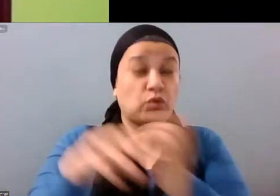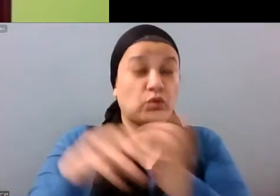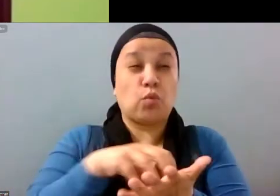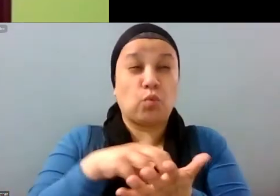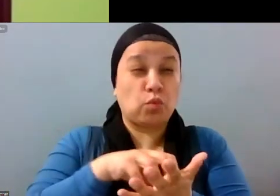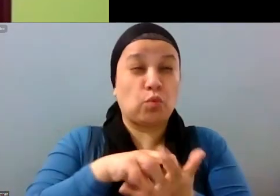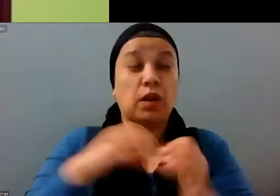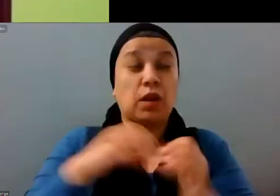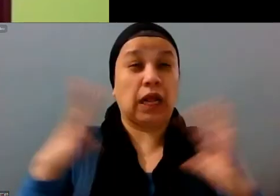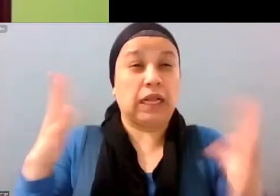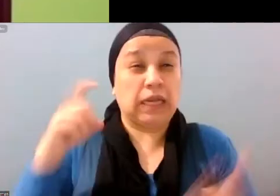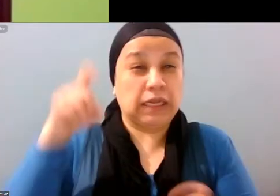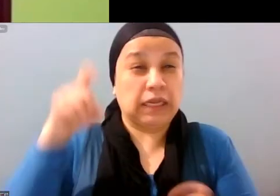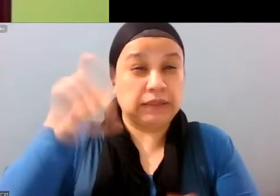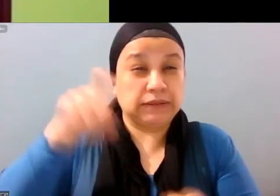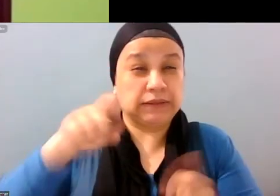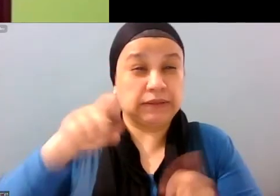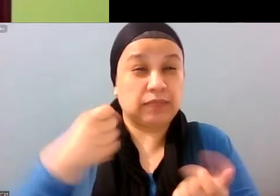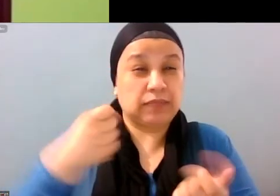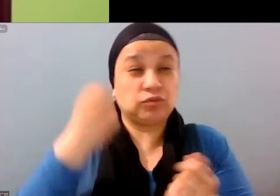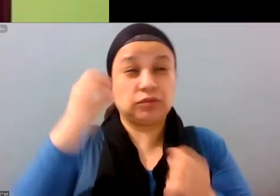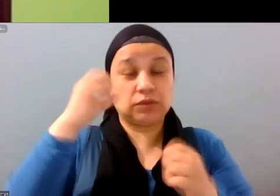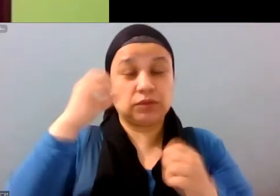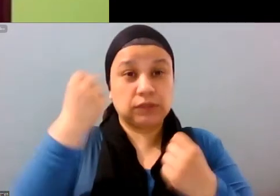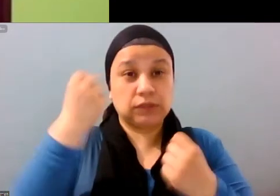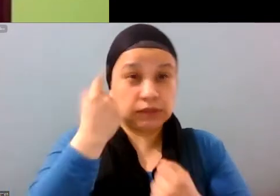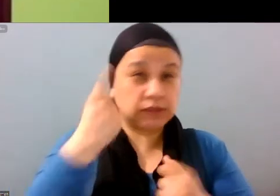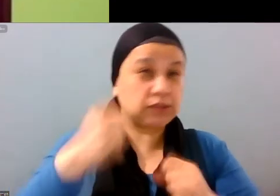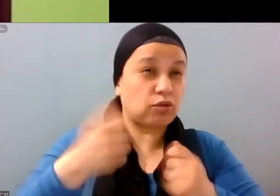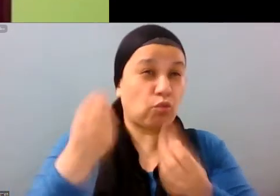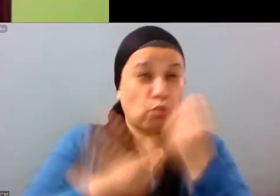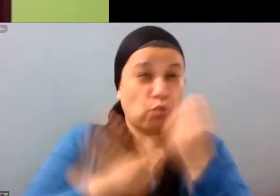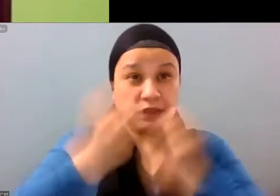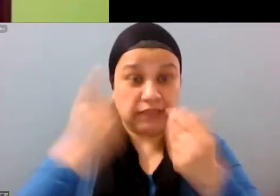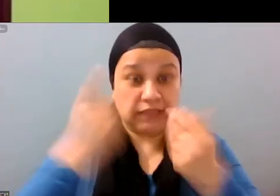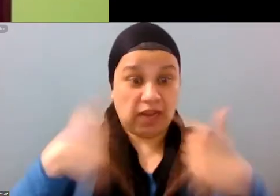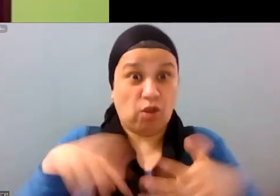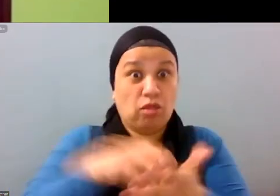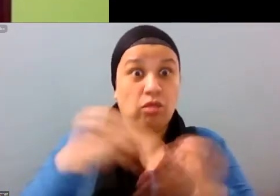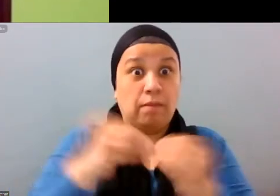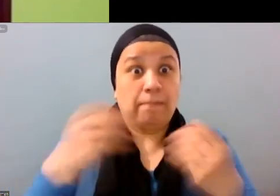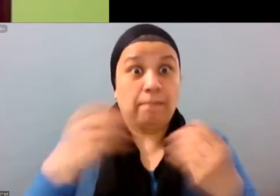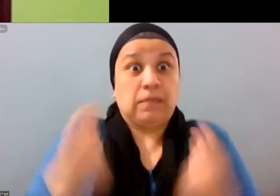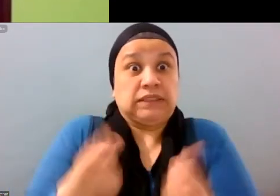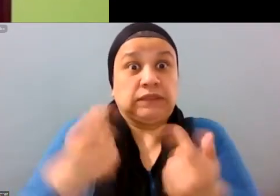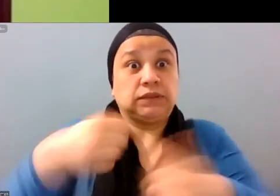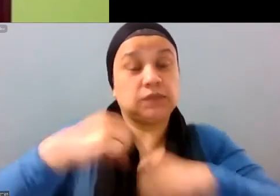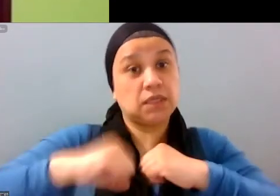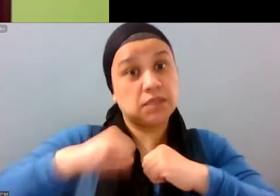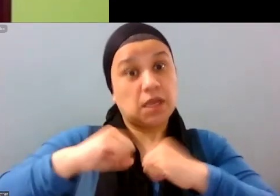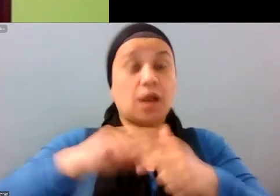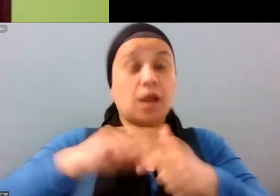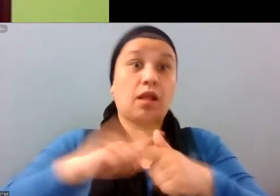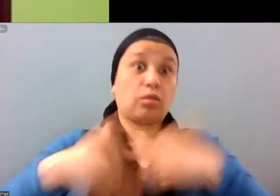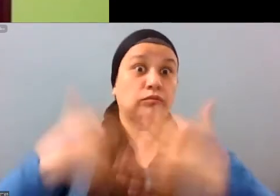bueno ahora cómo educar en tiempos donde la incertidumbre todavía es más acelerada siempre ha existido la incertidumbre